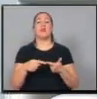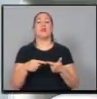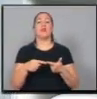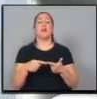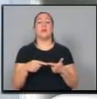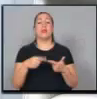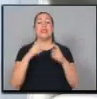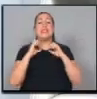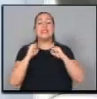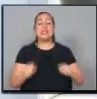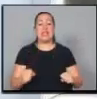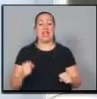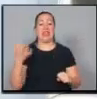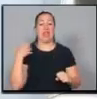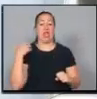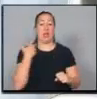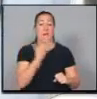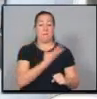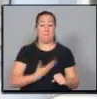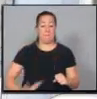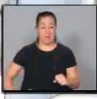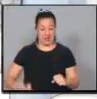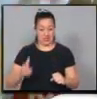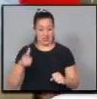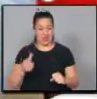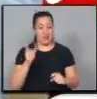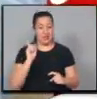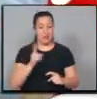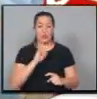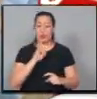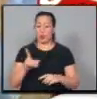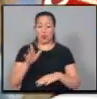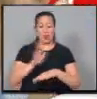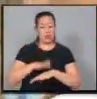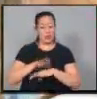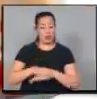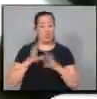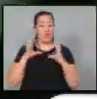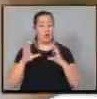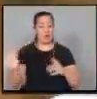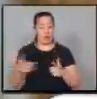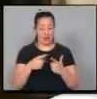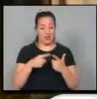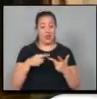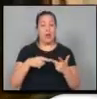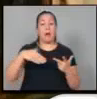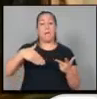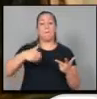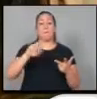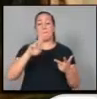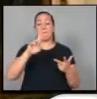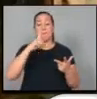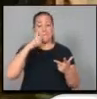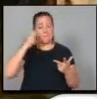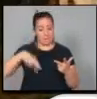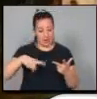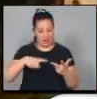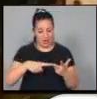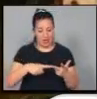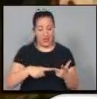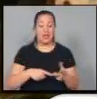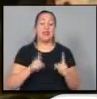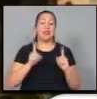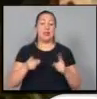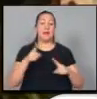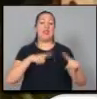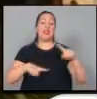el secretario general de la Presidencia, Fernando de Andrés, quien está a cargo de Fútbol para Todos, Fernando Marín, y los principales dirigentes